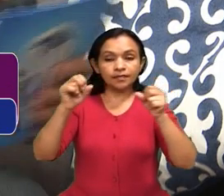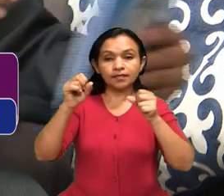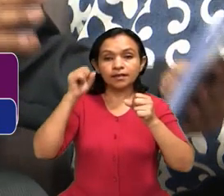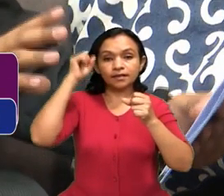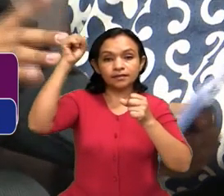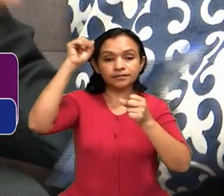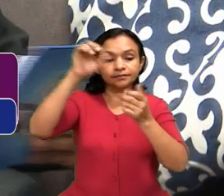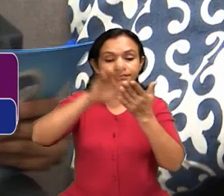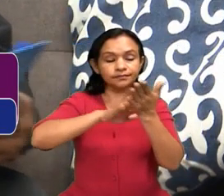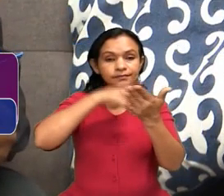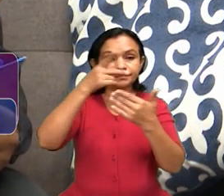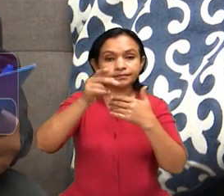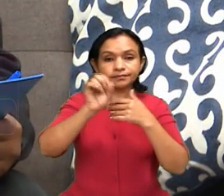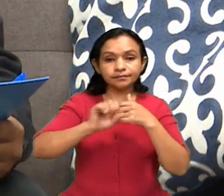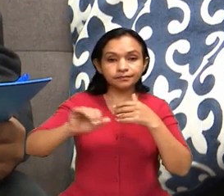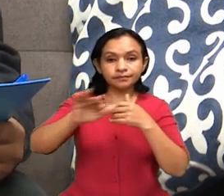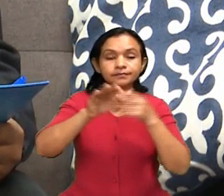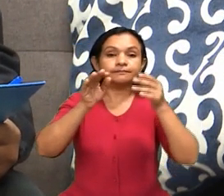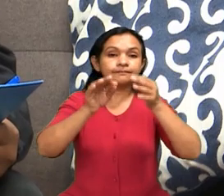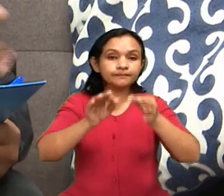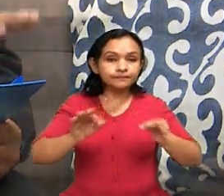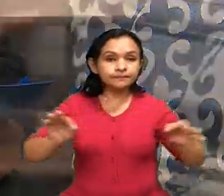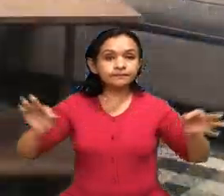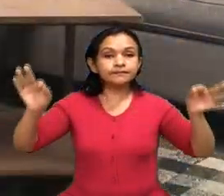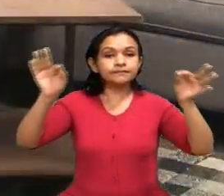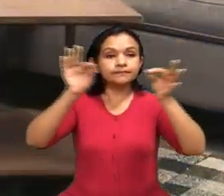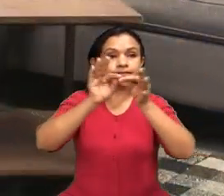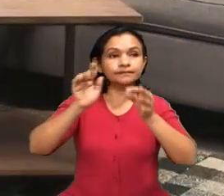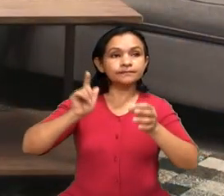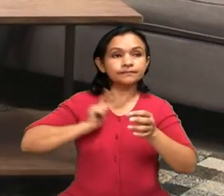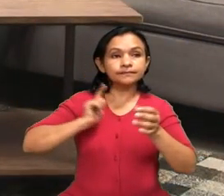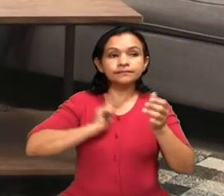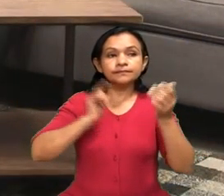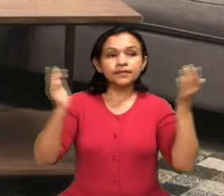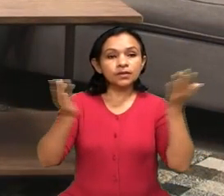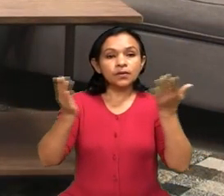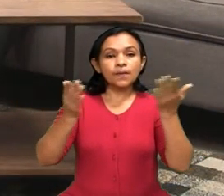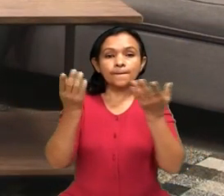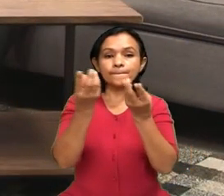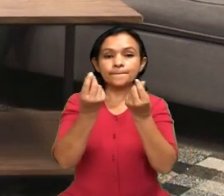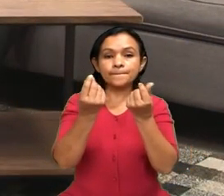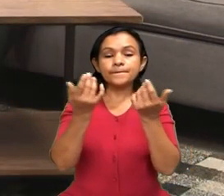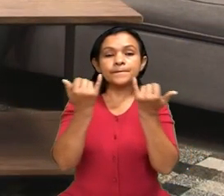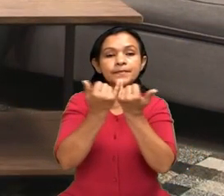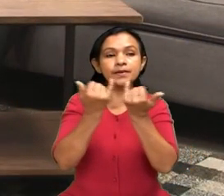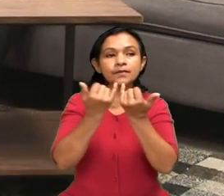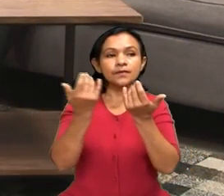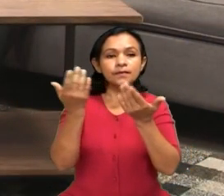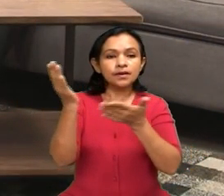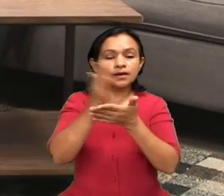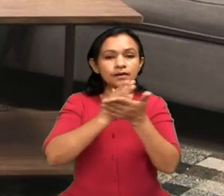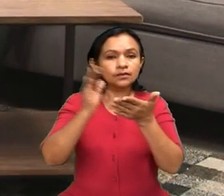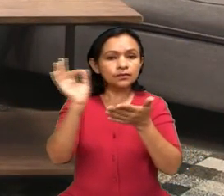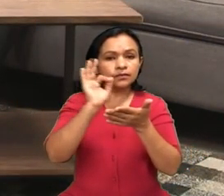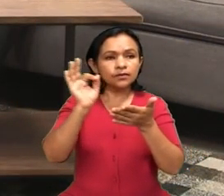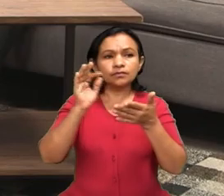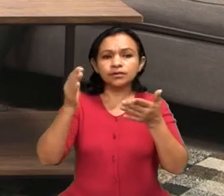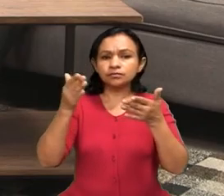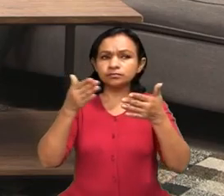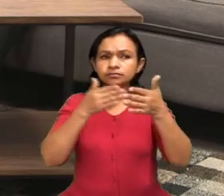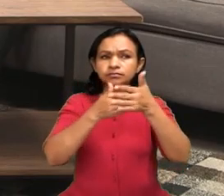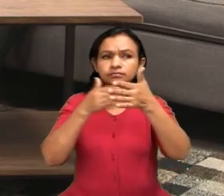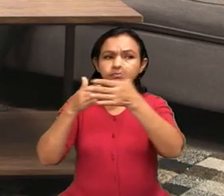pero también un aspecto muy importante que está garantizado en esta nueva etapa, el crecimiento económico. Y ahí hay algunos factores que intentaron frenarnos,